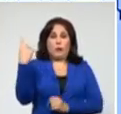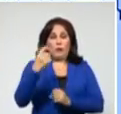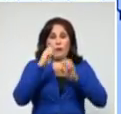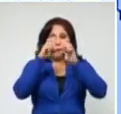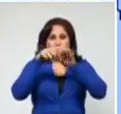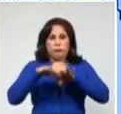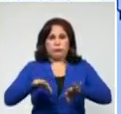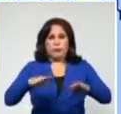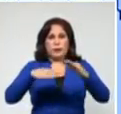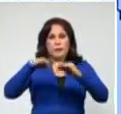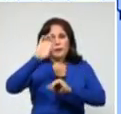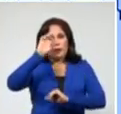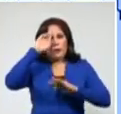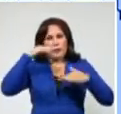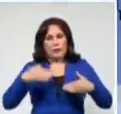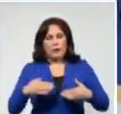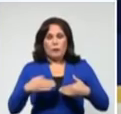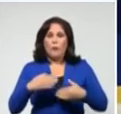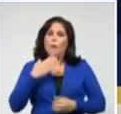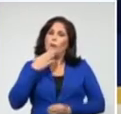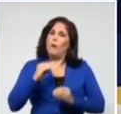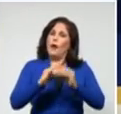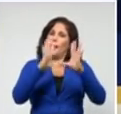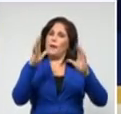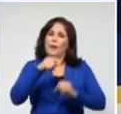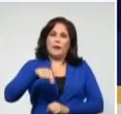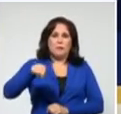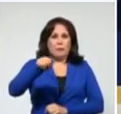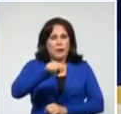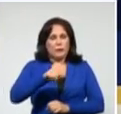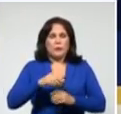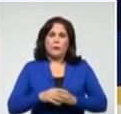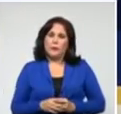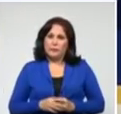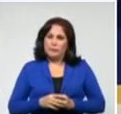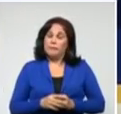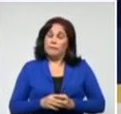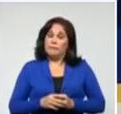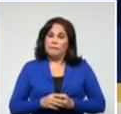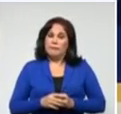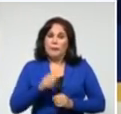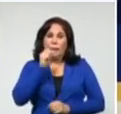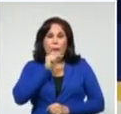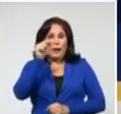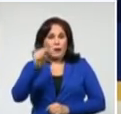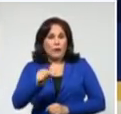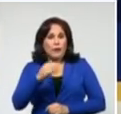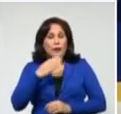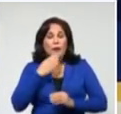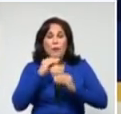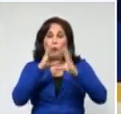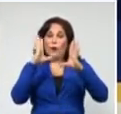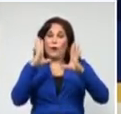MINSAP. Doctor, buenos días. Buenos días a todos ustedes, a Abdiel, que está hoy